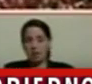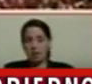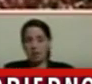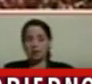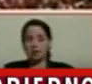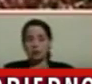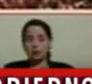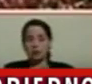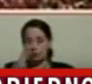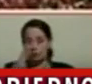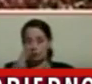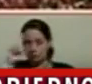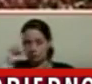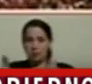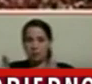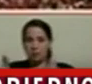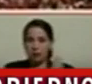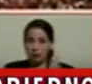Es un despropósito